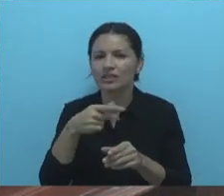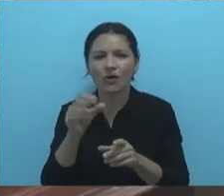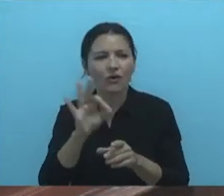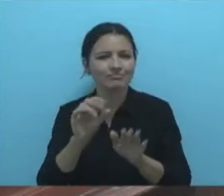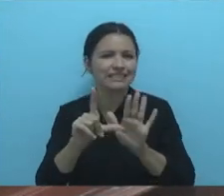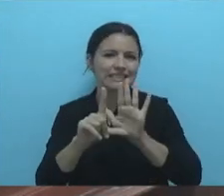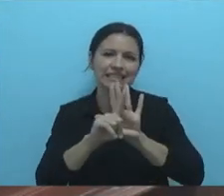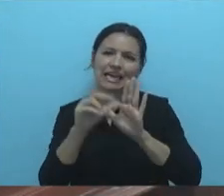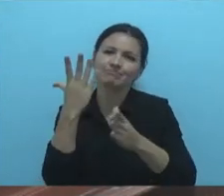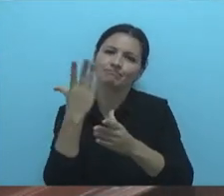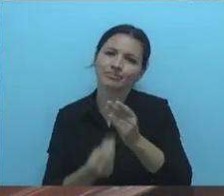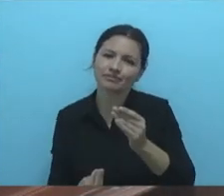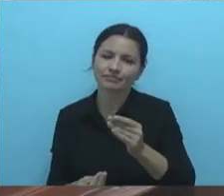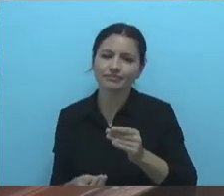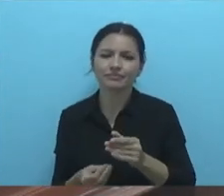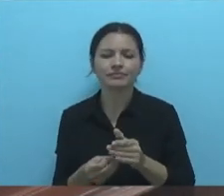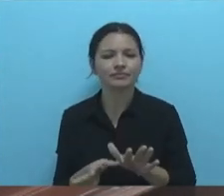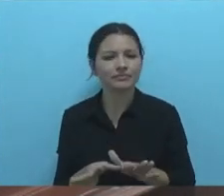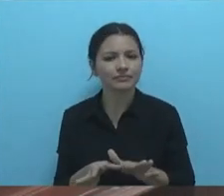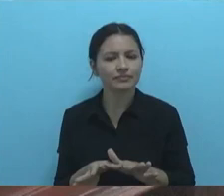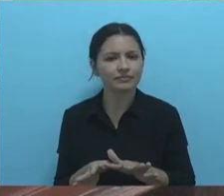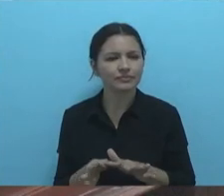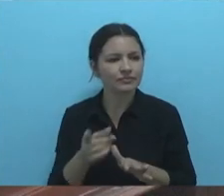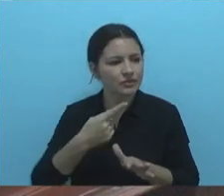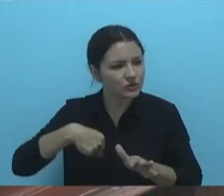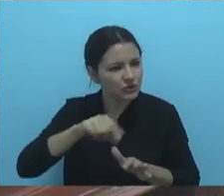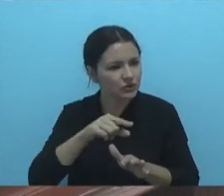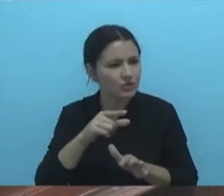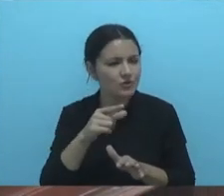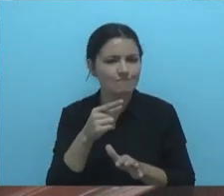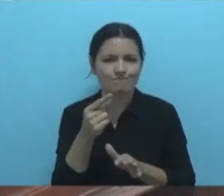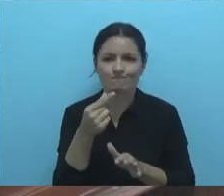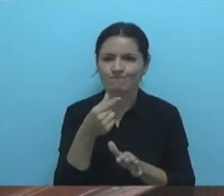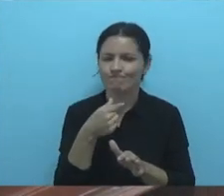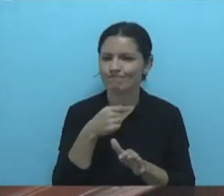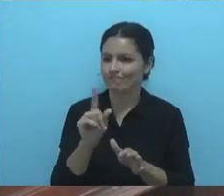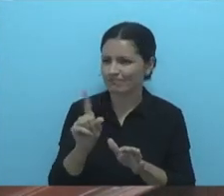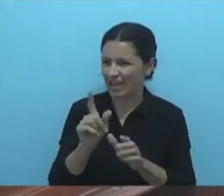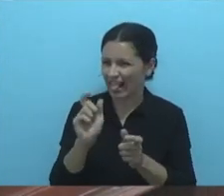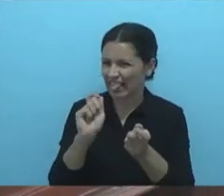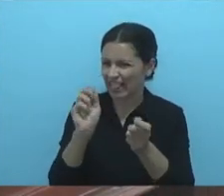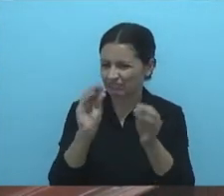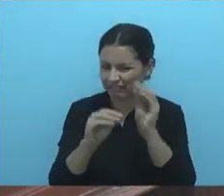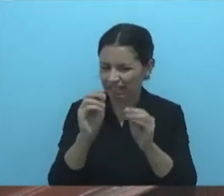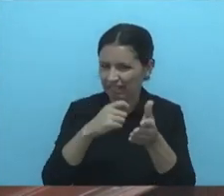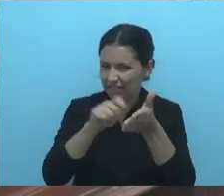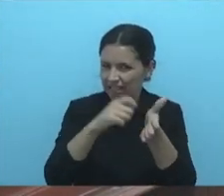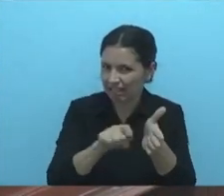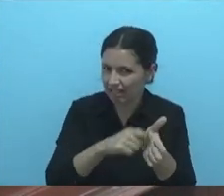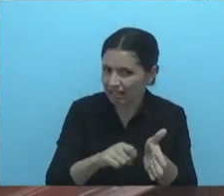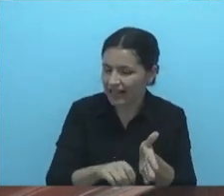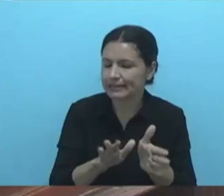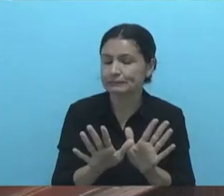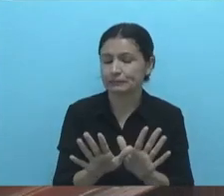tipo de reconocimiento y de avance queremos dejar sentado que no estamos de acuerdo con la mayoría de los cambios introducidos por el poder ejecutivo